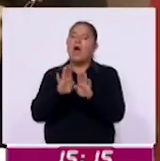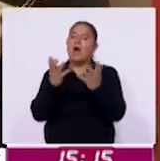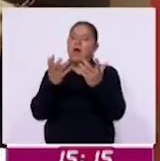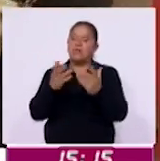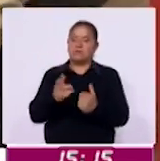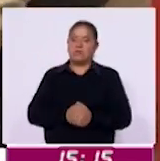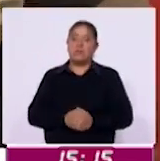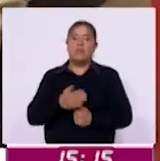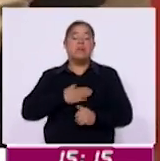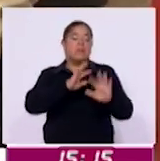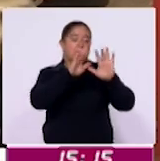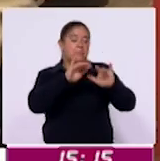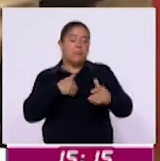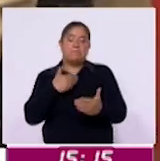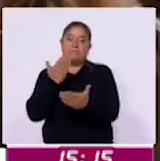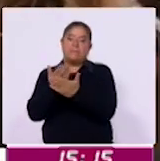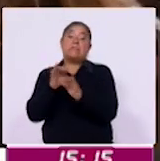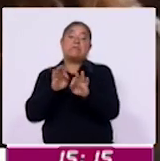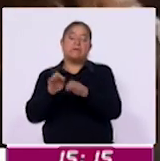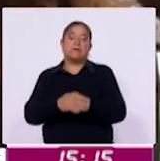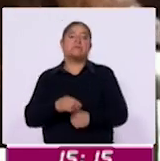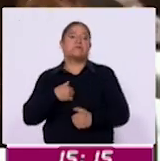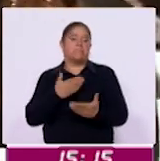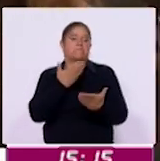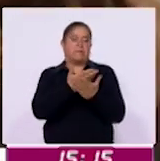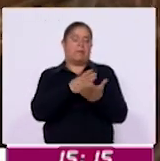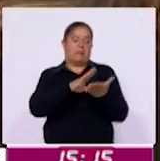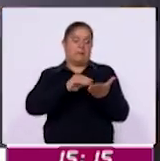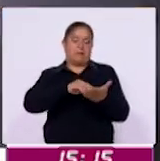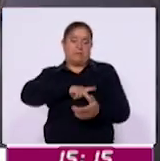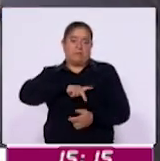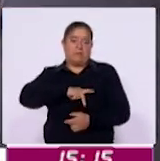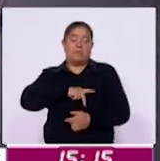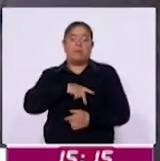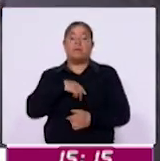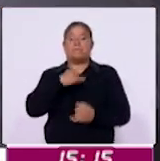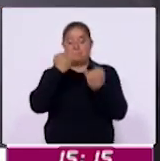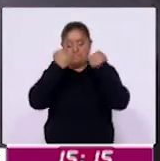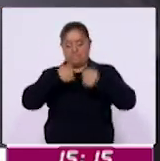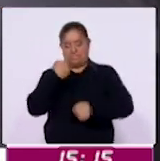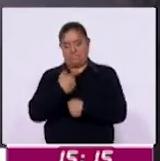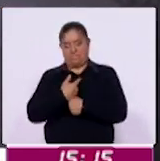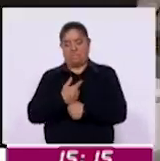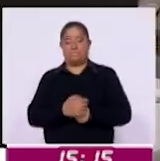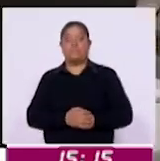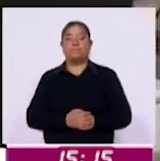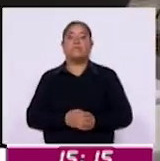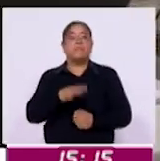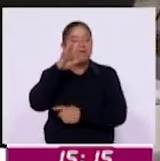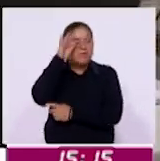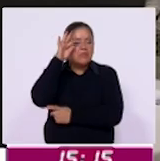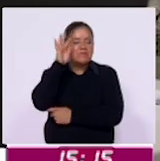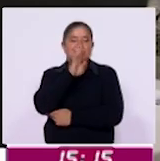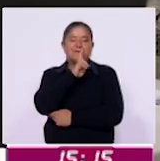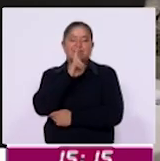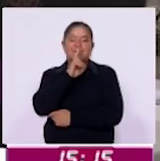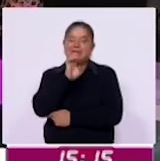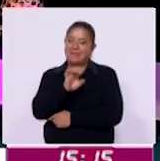de trabajo, además de cómo solicitar sus documentos oficiales de identificación. Para Corazón Noticias, Edith